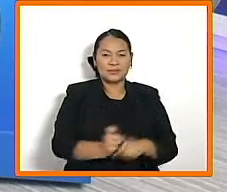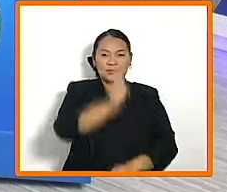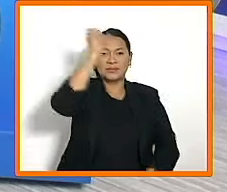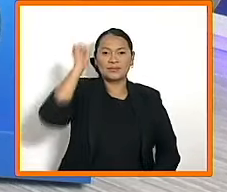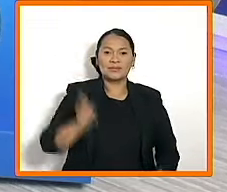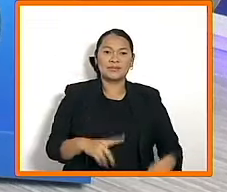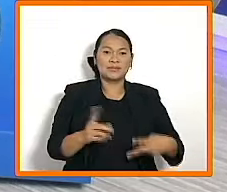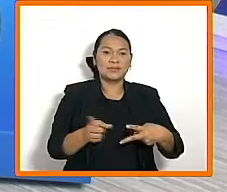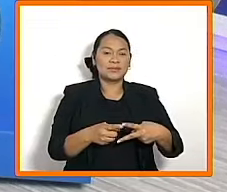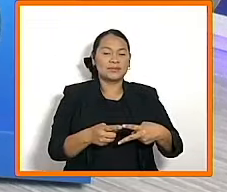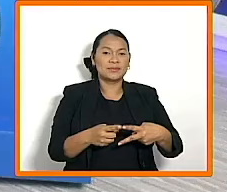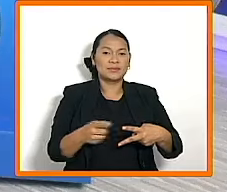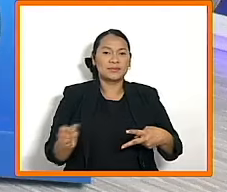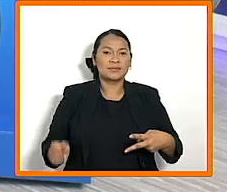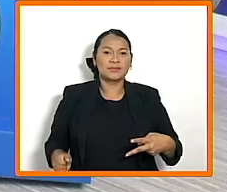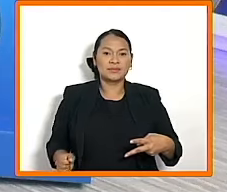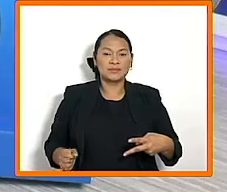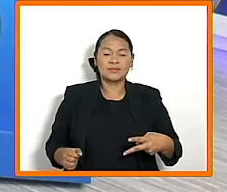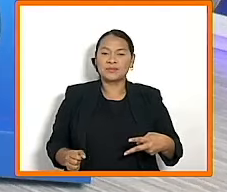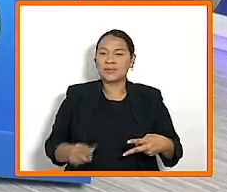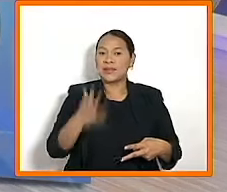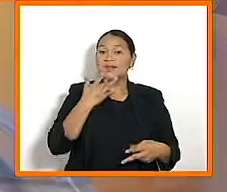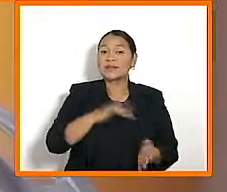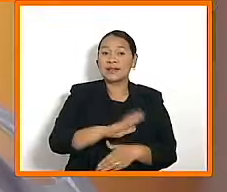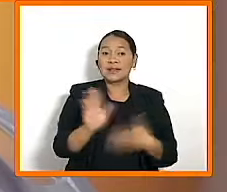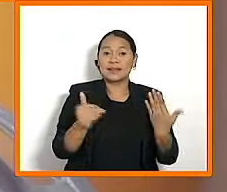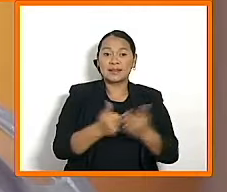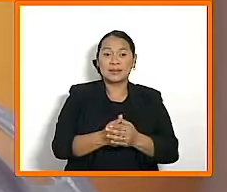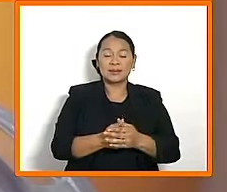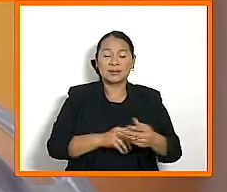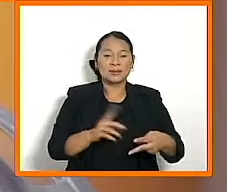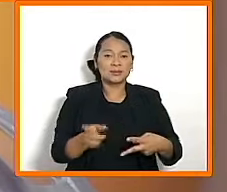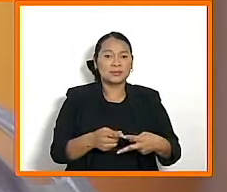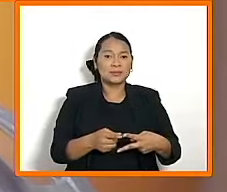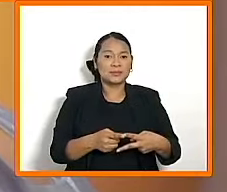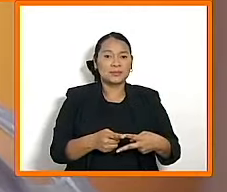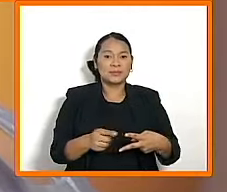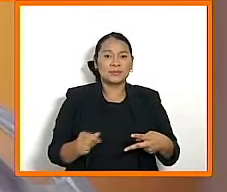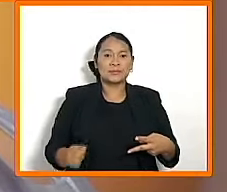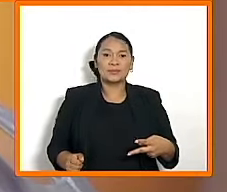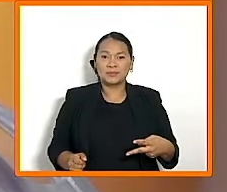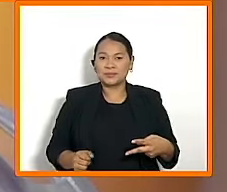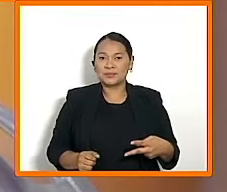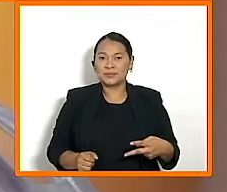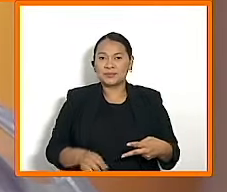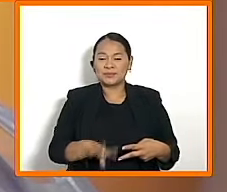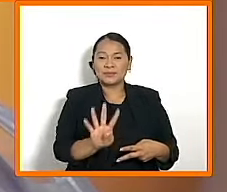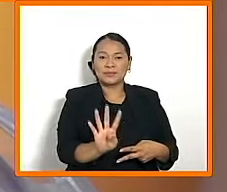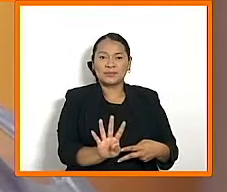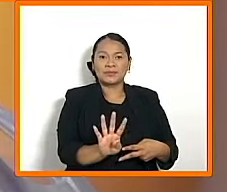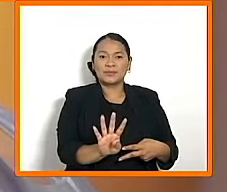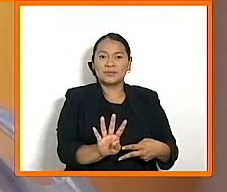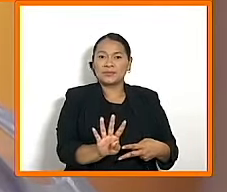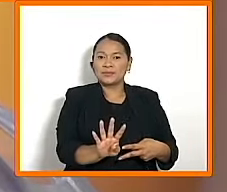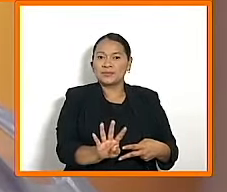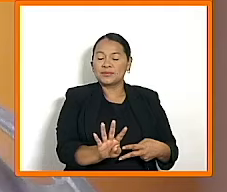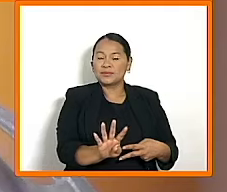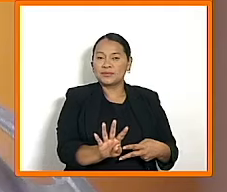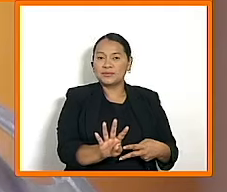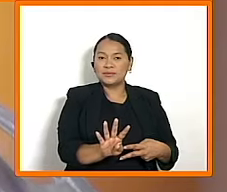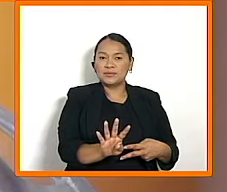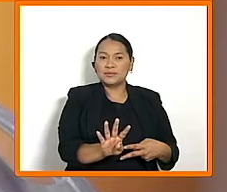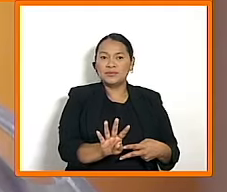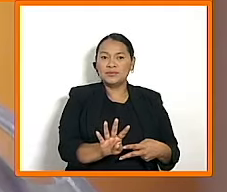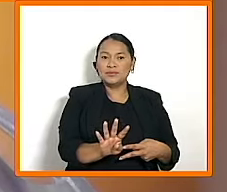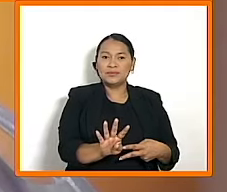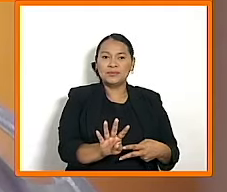afortunado primer dígito Te deseo mucha suerte tu primer dígito es el cuatro segundo dígito